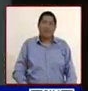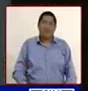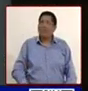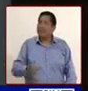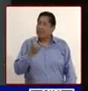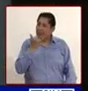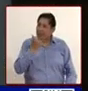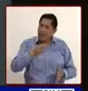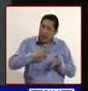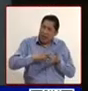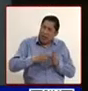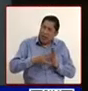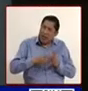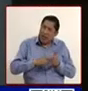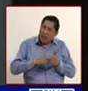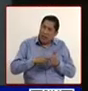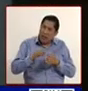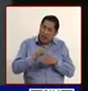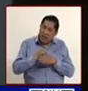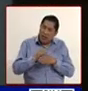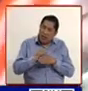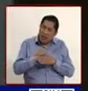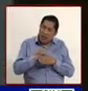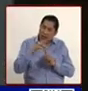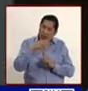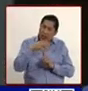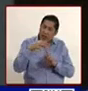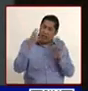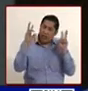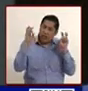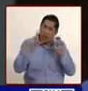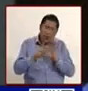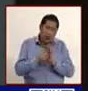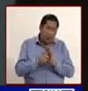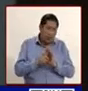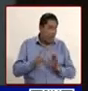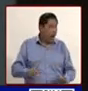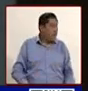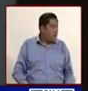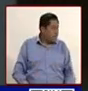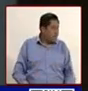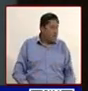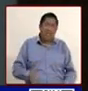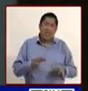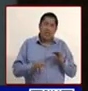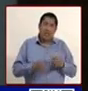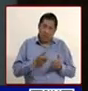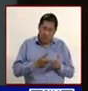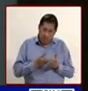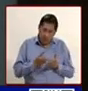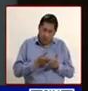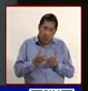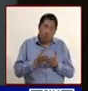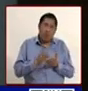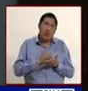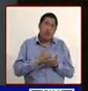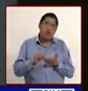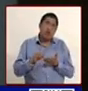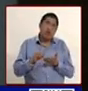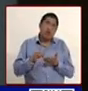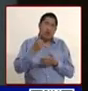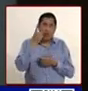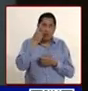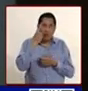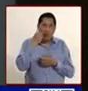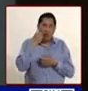¿Qué significa realizar este tipo de prácticas en el contexto legal? Bueno, en este caso, este tipo de prácticas en el ámbito del derecho nosotros lo